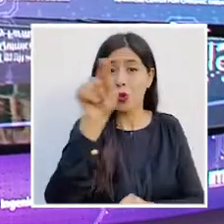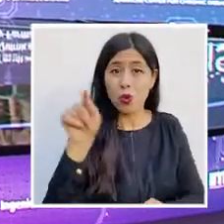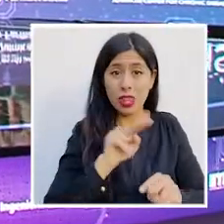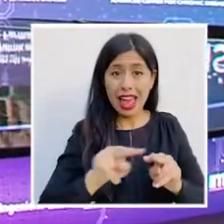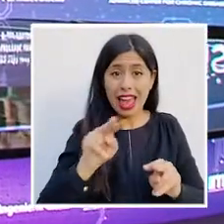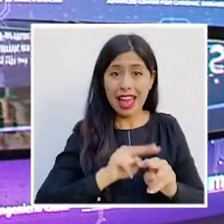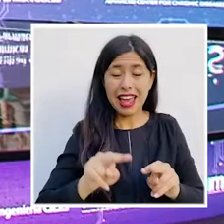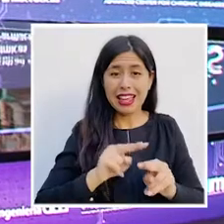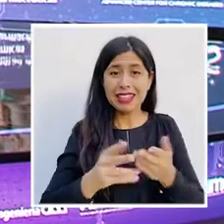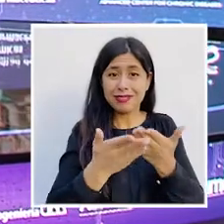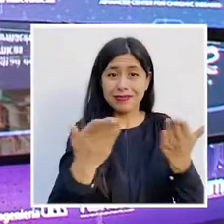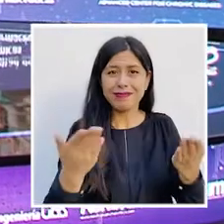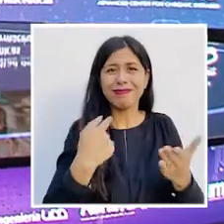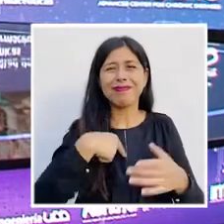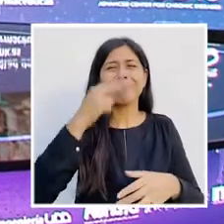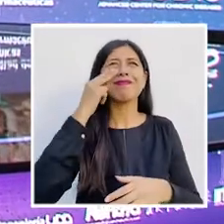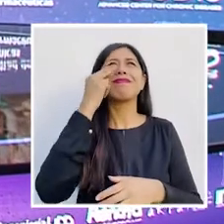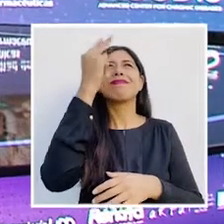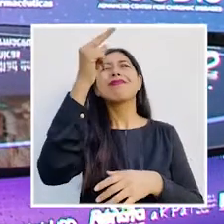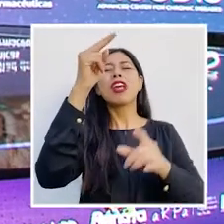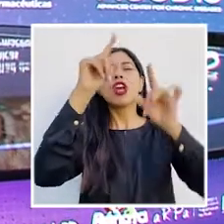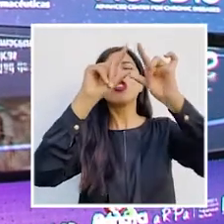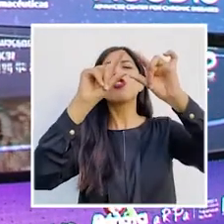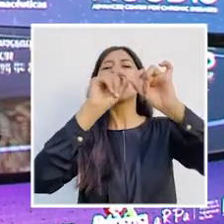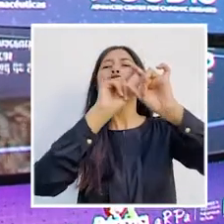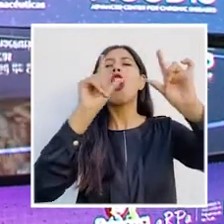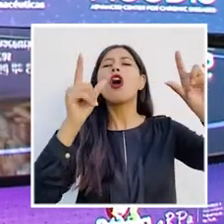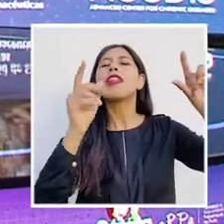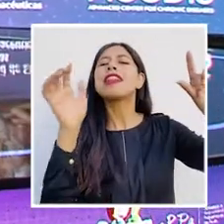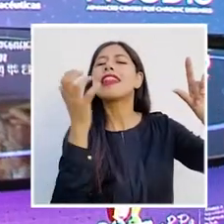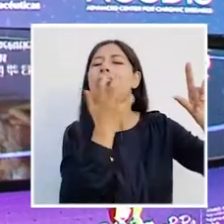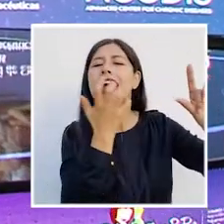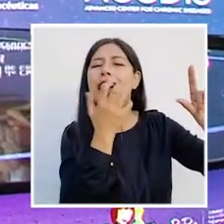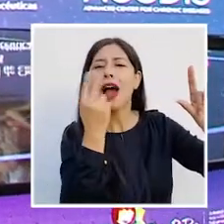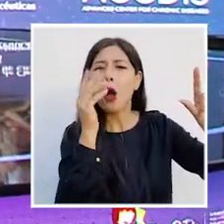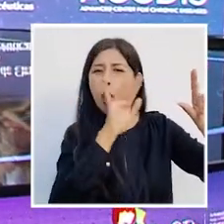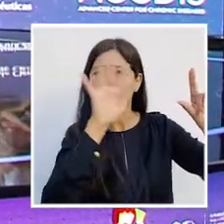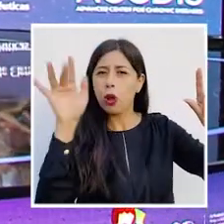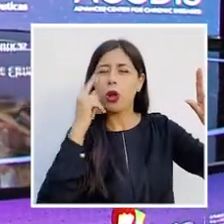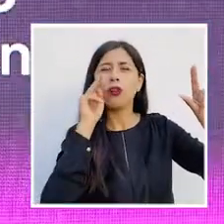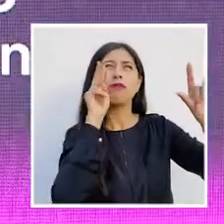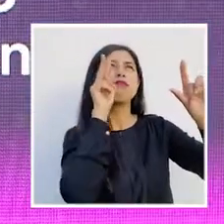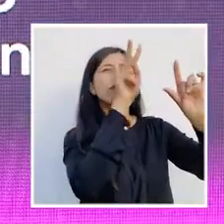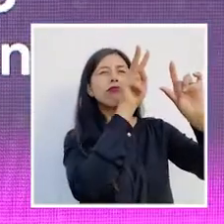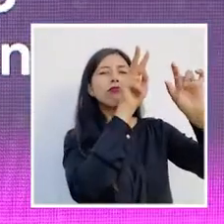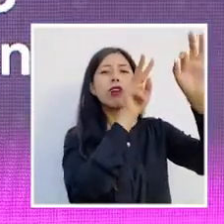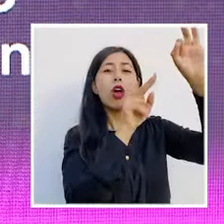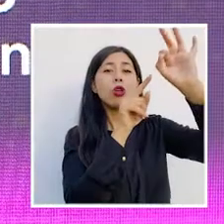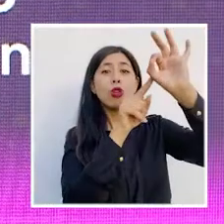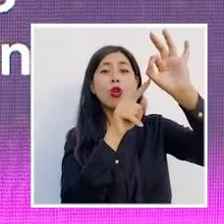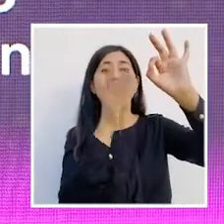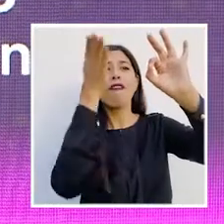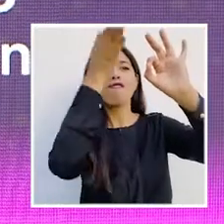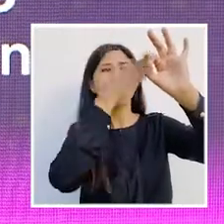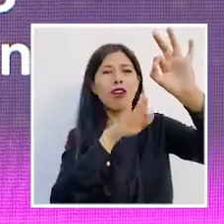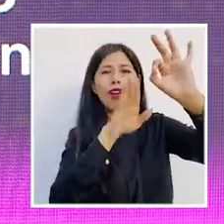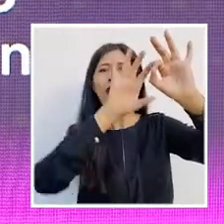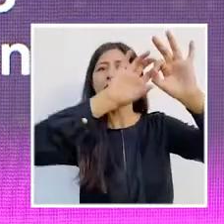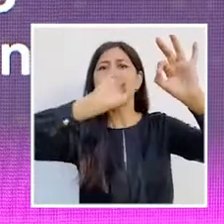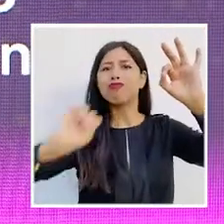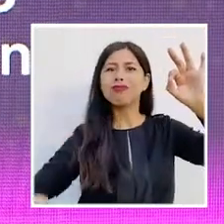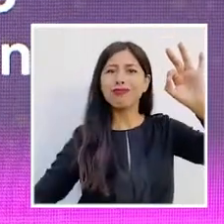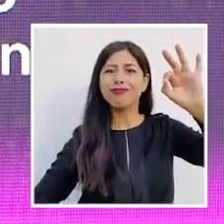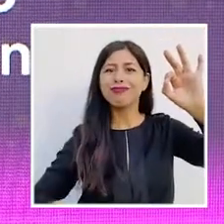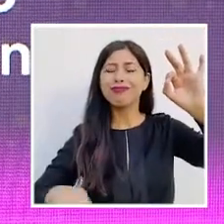ustedes lo hacen, van a ver un circulito naranjo, que es el sol, y durante el eclipse parcial van a ver que le falta un mordisco.